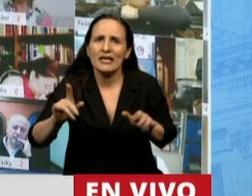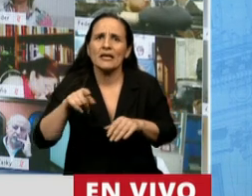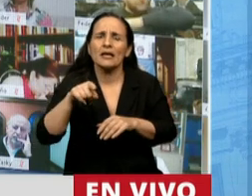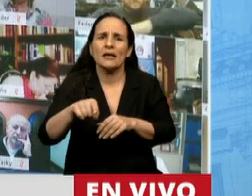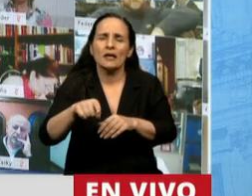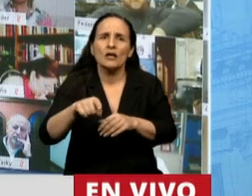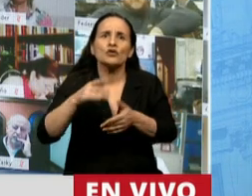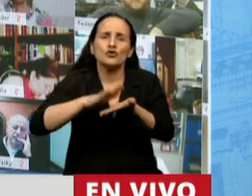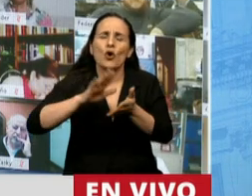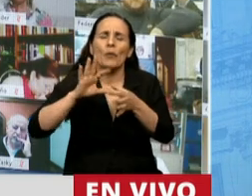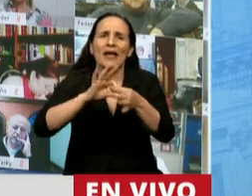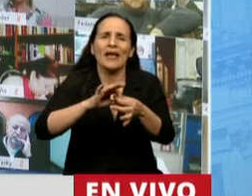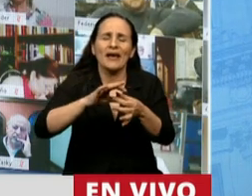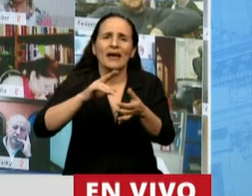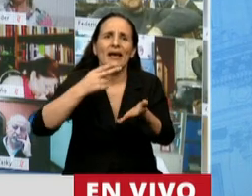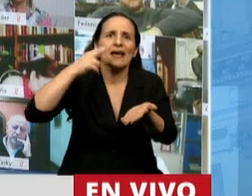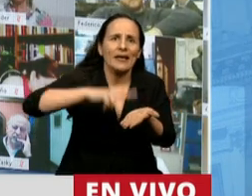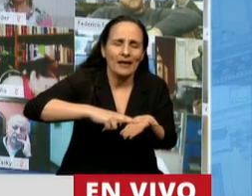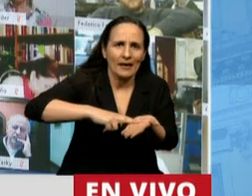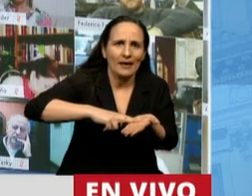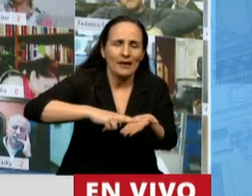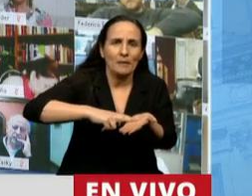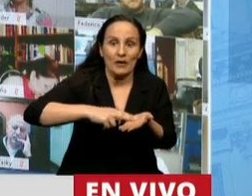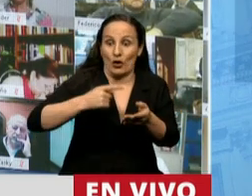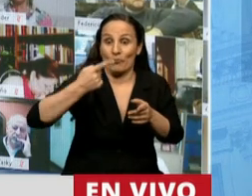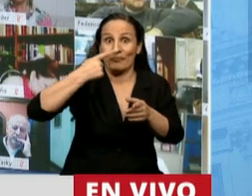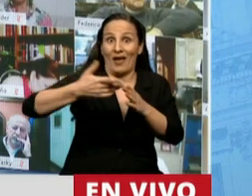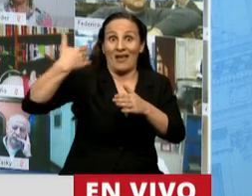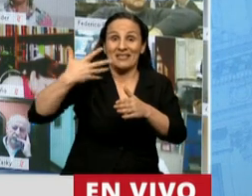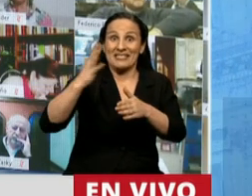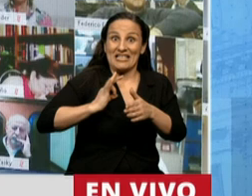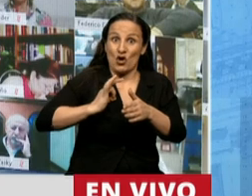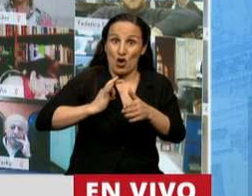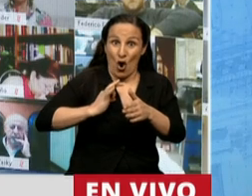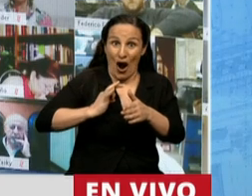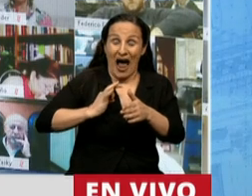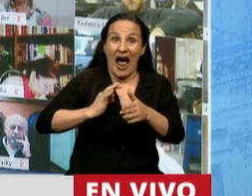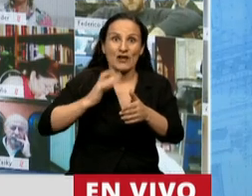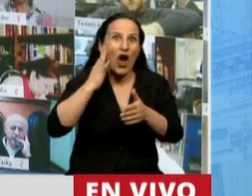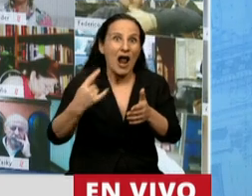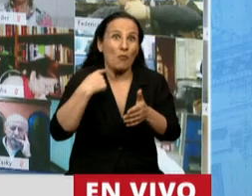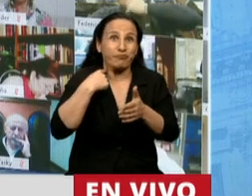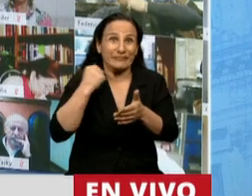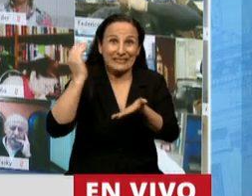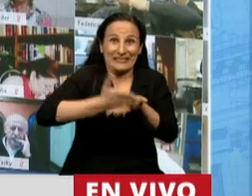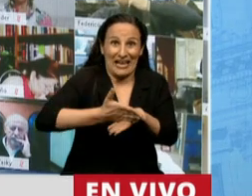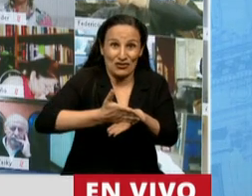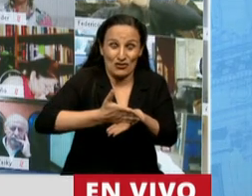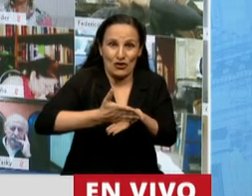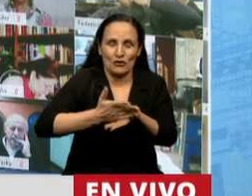revoluciones tributarias con sanción en los últimos 5 años previos al otorgamiento de la asistencia económica